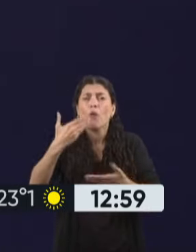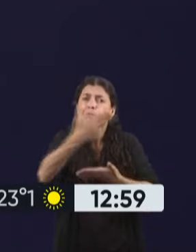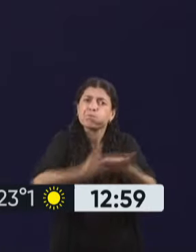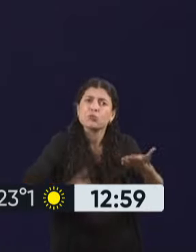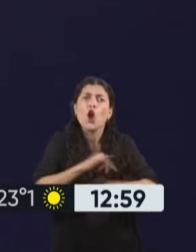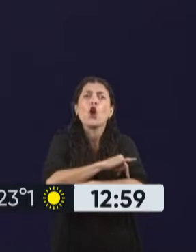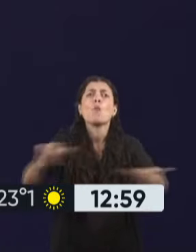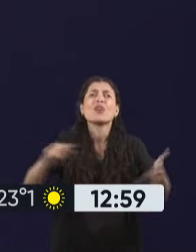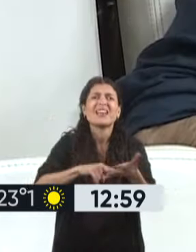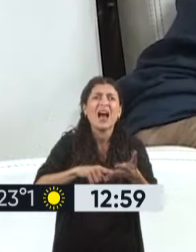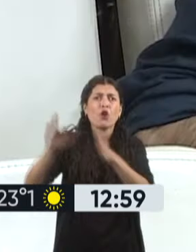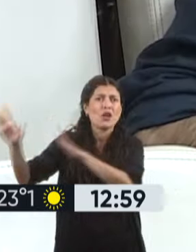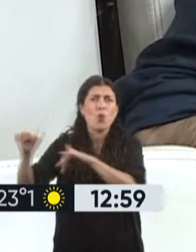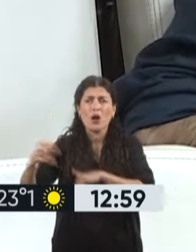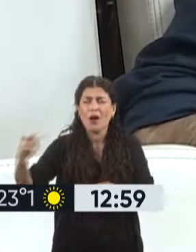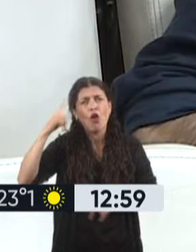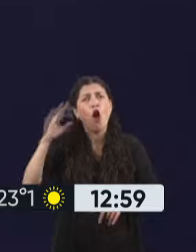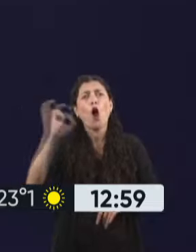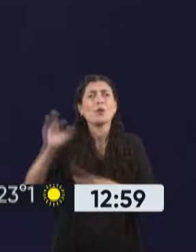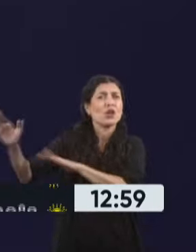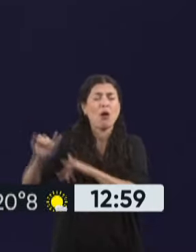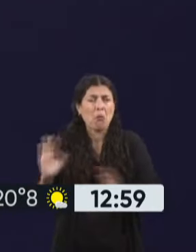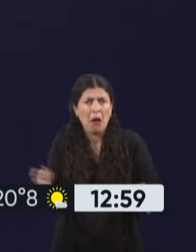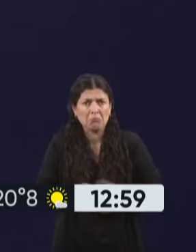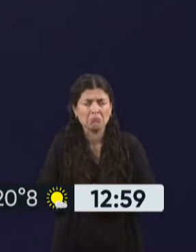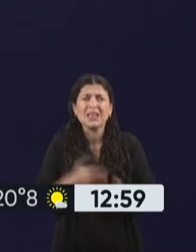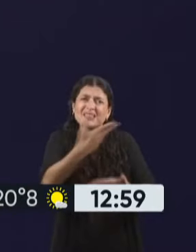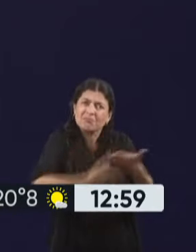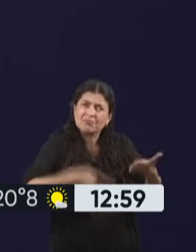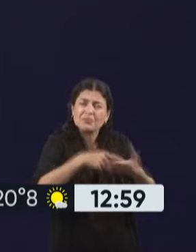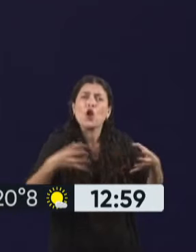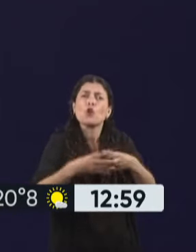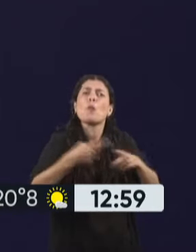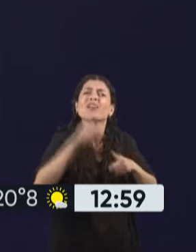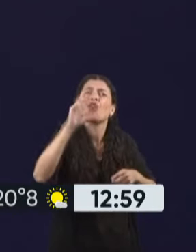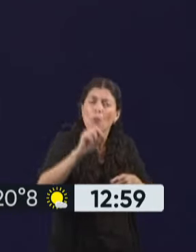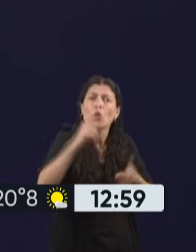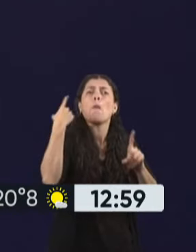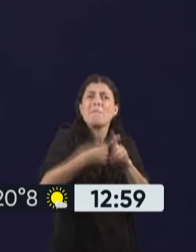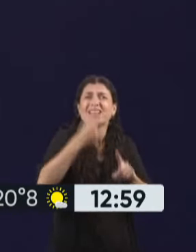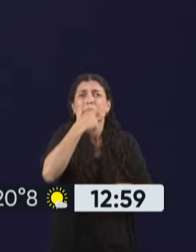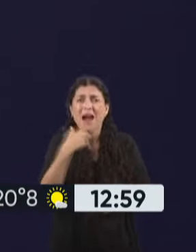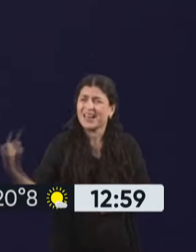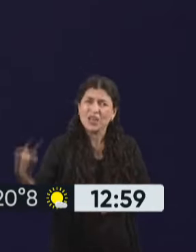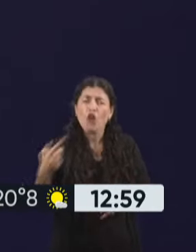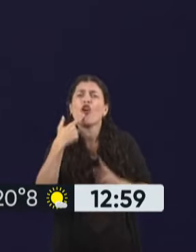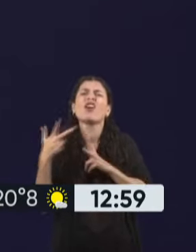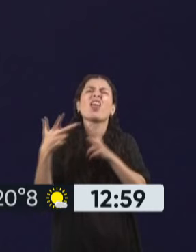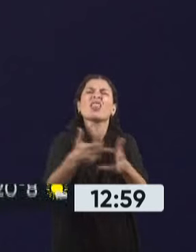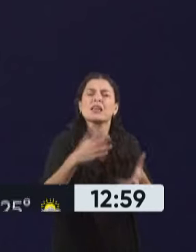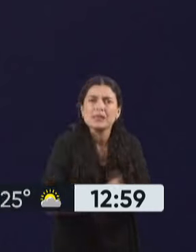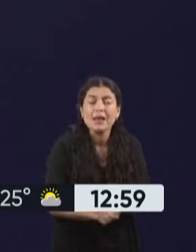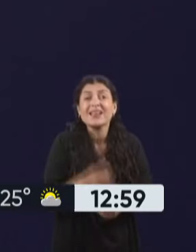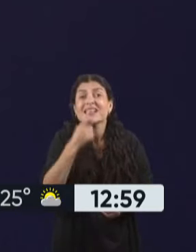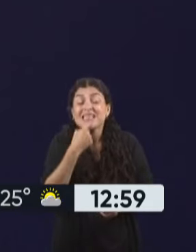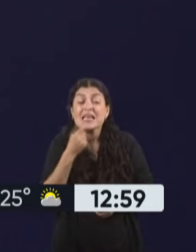lo que pide, lo del comunicado del PRO y el planteo de Mauricio Macri, entendemos que va en línea con que todo lo que pueda no